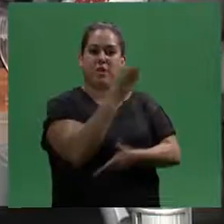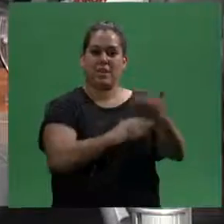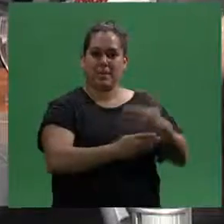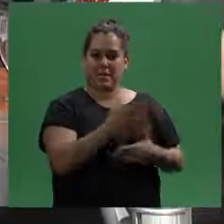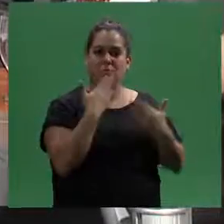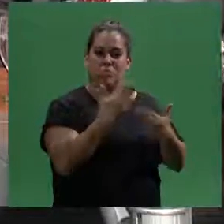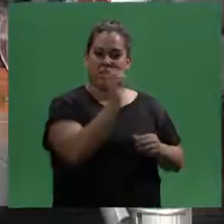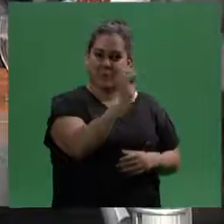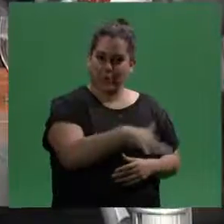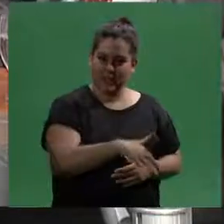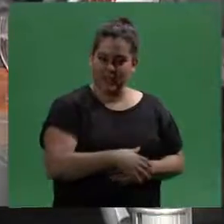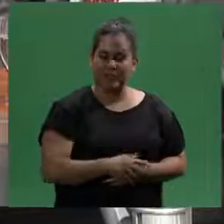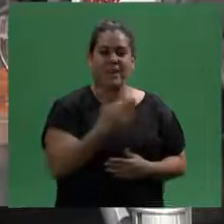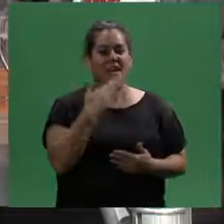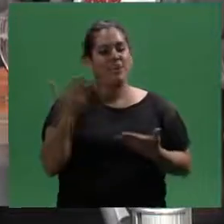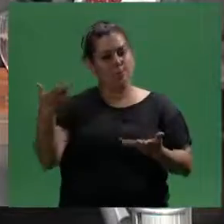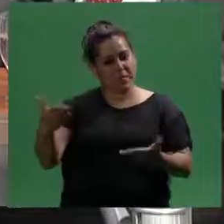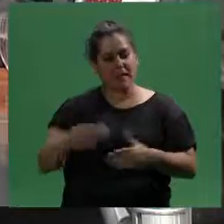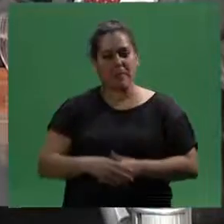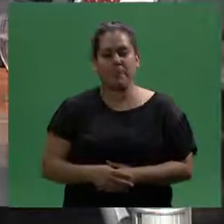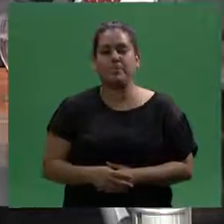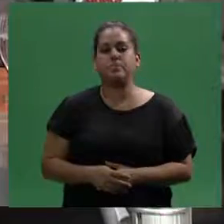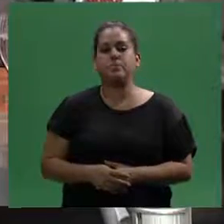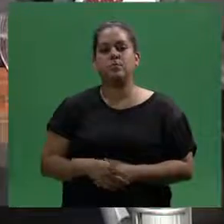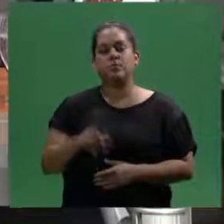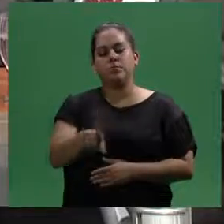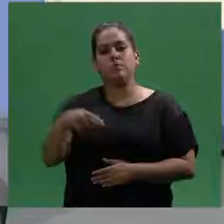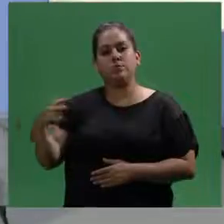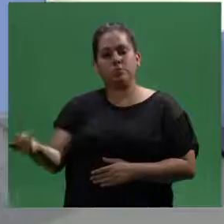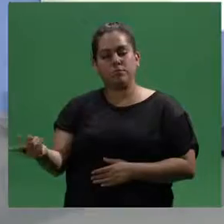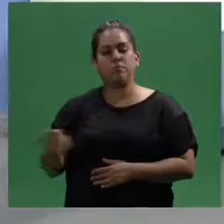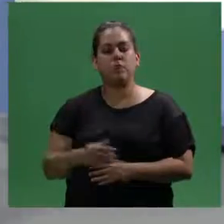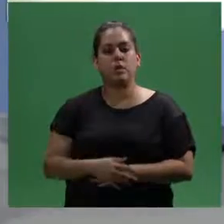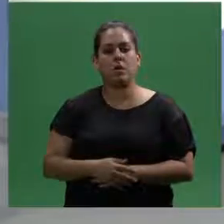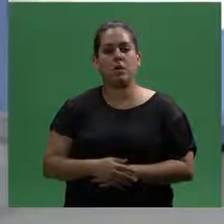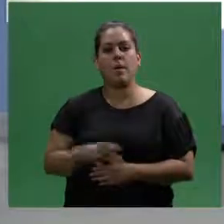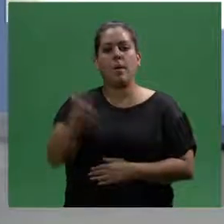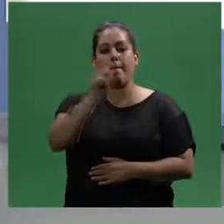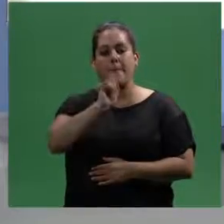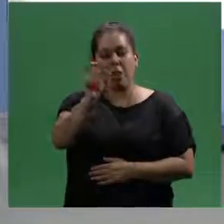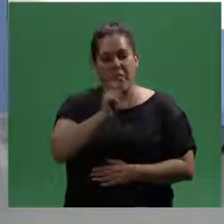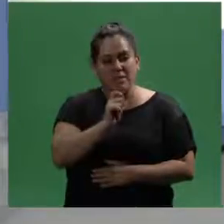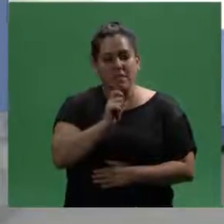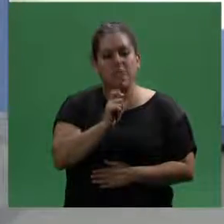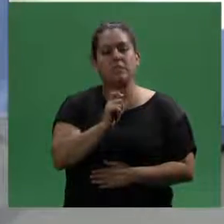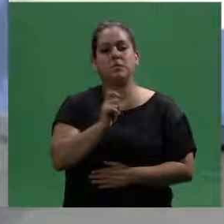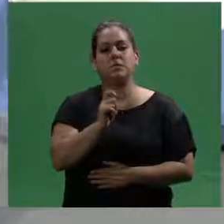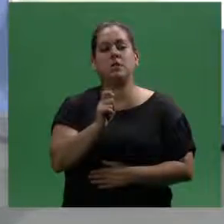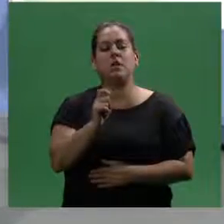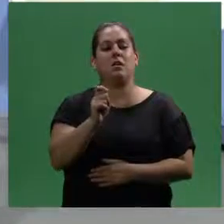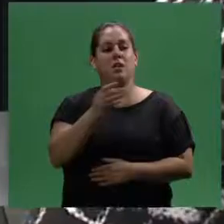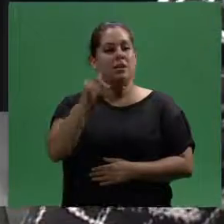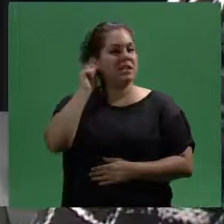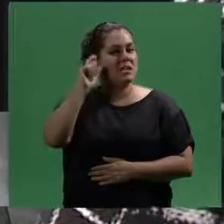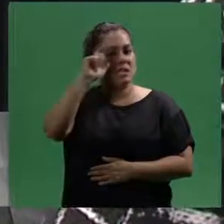Muchas gracias por estar, Adolfo. Gracias por invitarme. Por este lado tenemos periodistas,